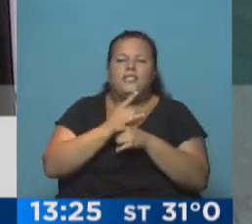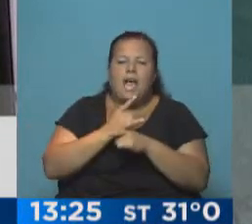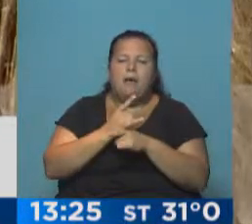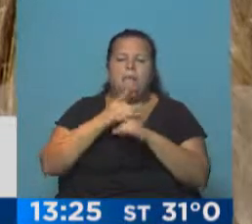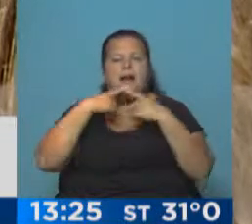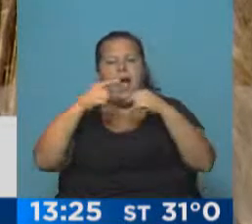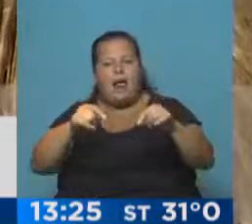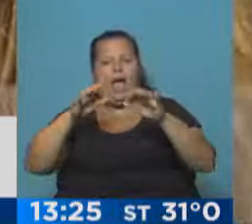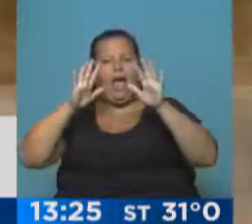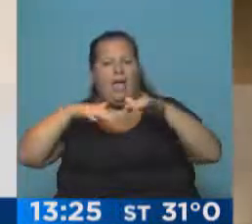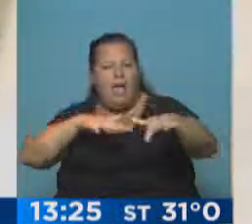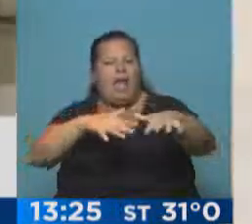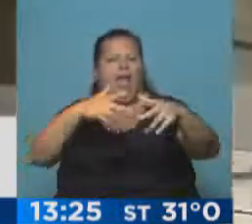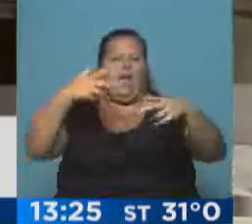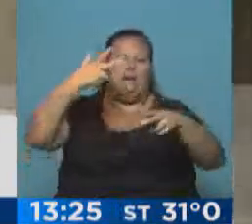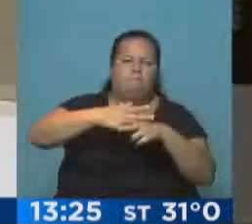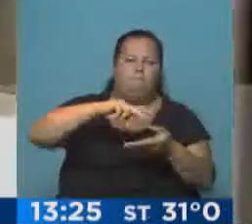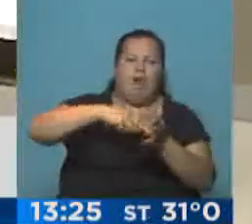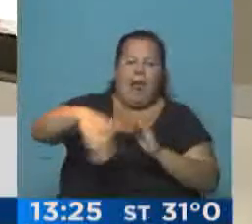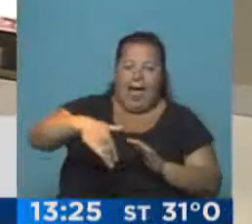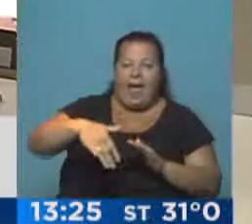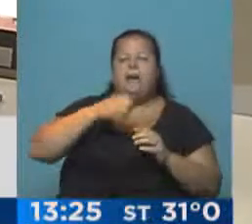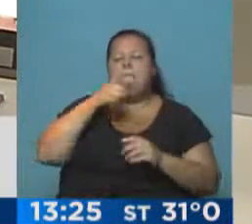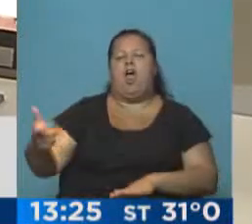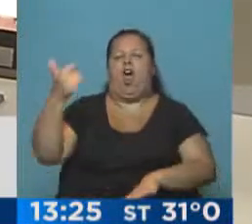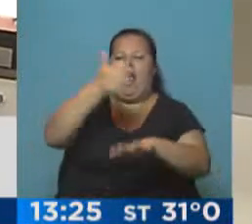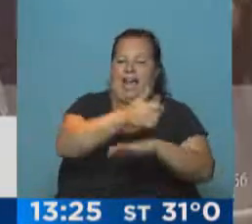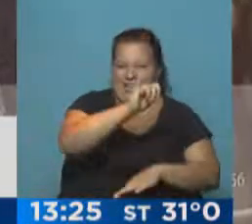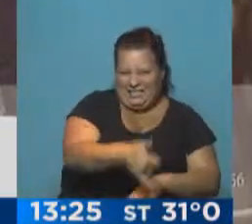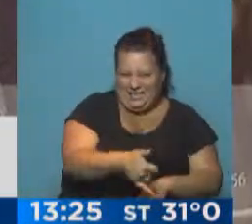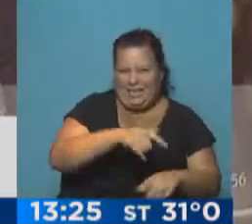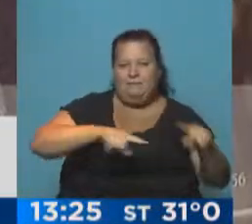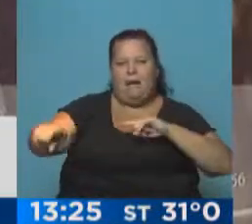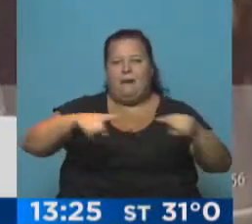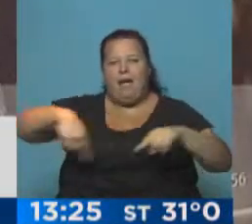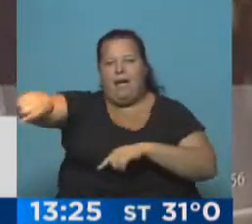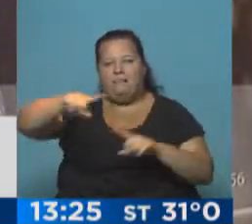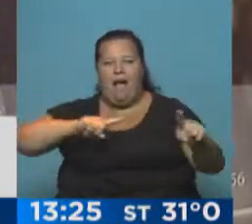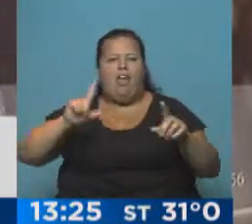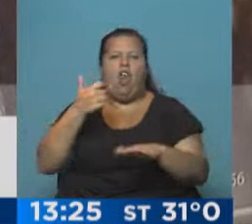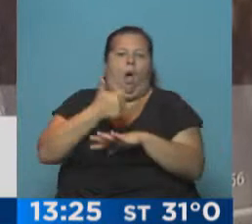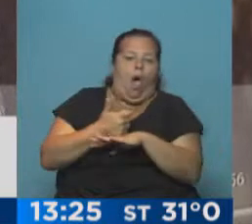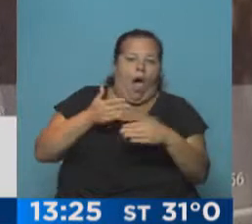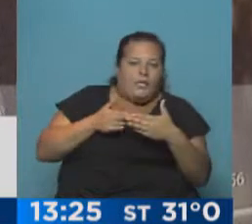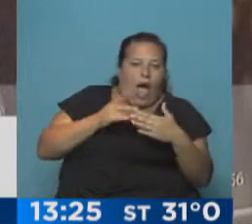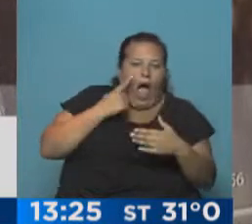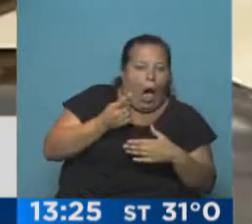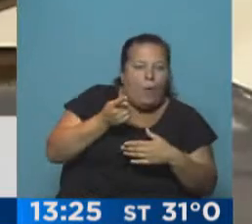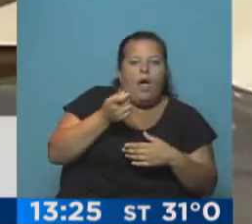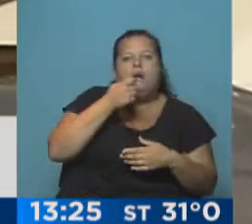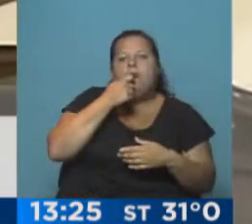manifestaciones a veces o algún incidente de tránsito y es preferible que ellos estén derivando el tránsito y no parados en una esquina